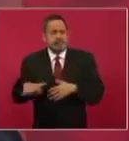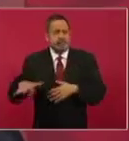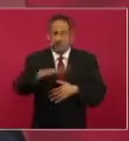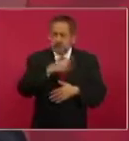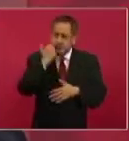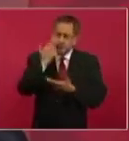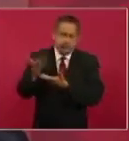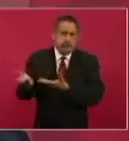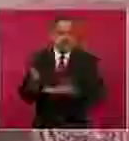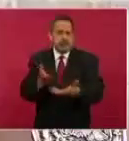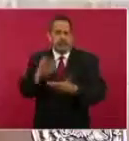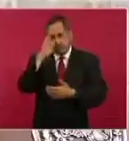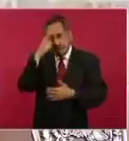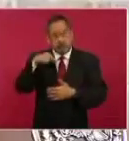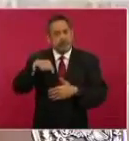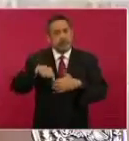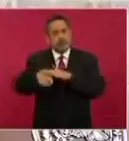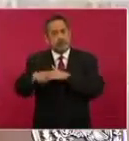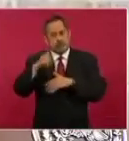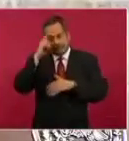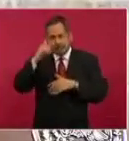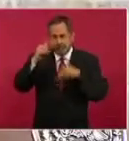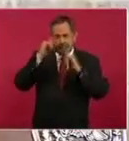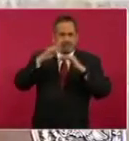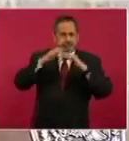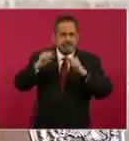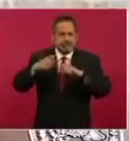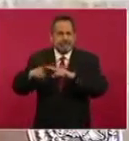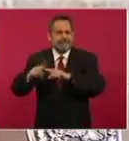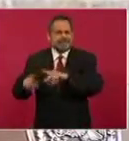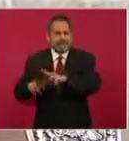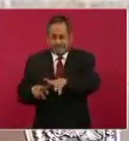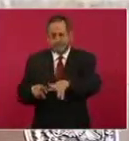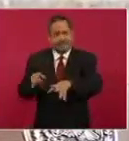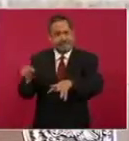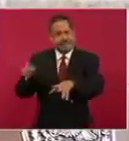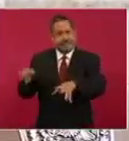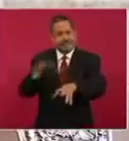que se pueda, para la ganadería, y